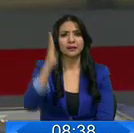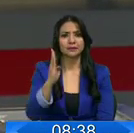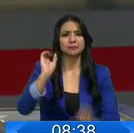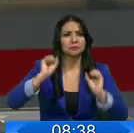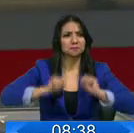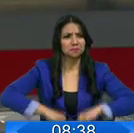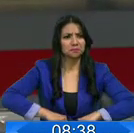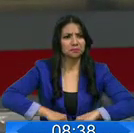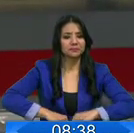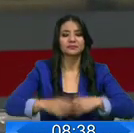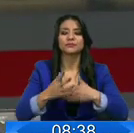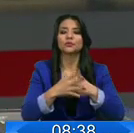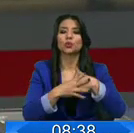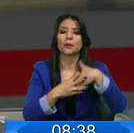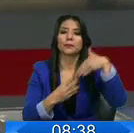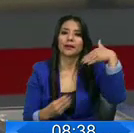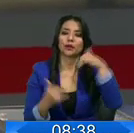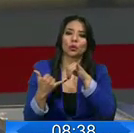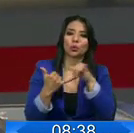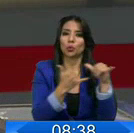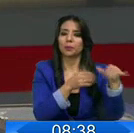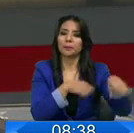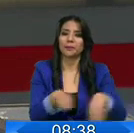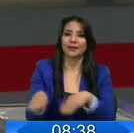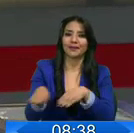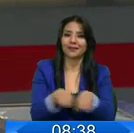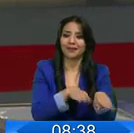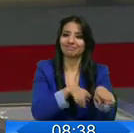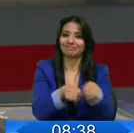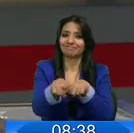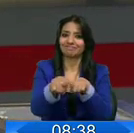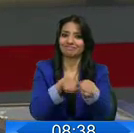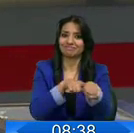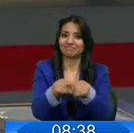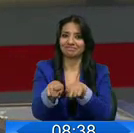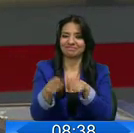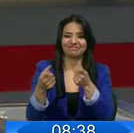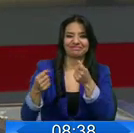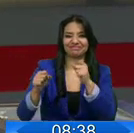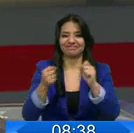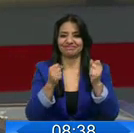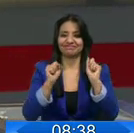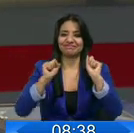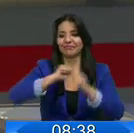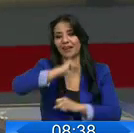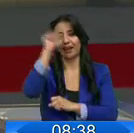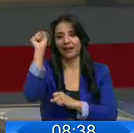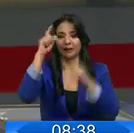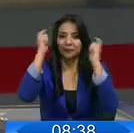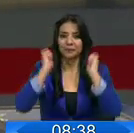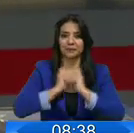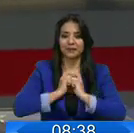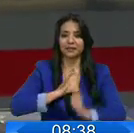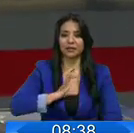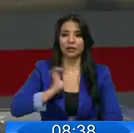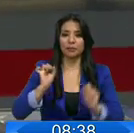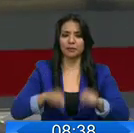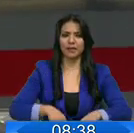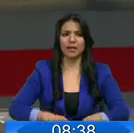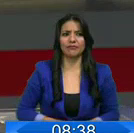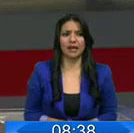el Suramericano de Clubes de Patinaje. Hay una gran expectativa ante la posibilidad de ganar medallas en este deporte que es